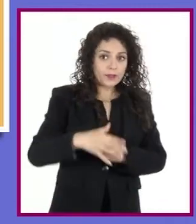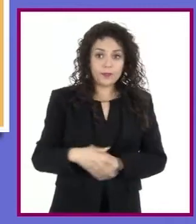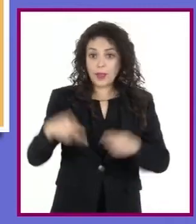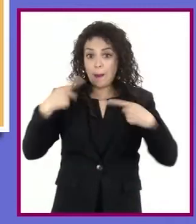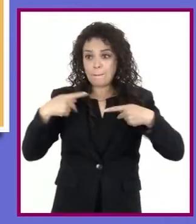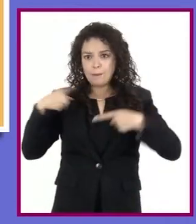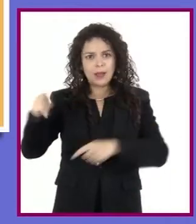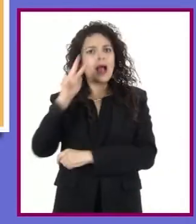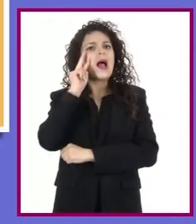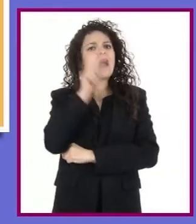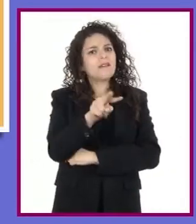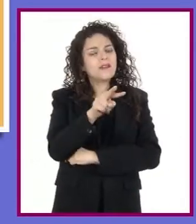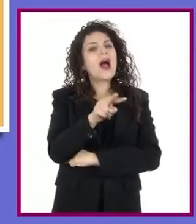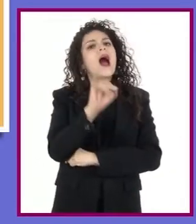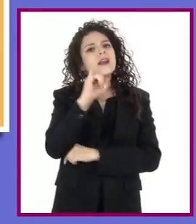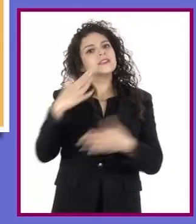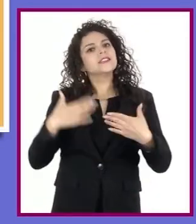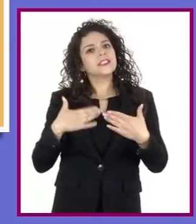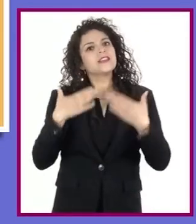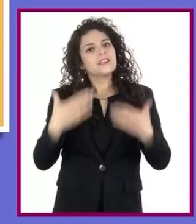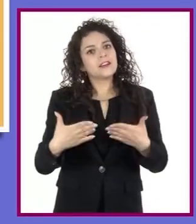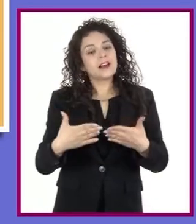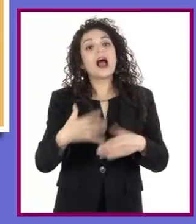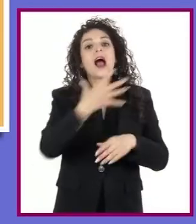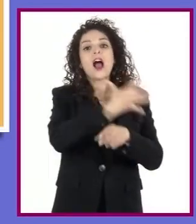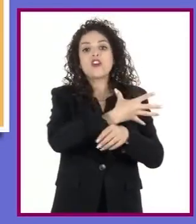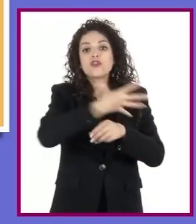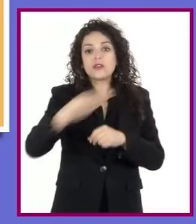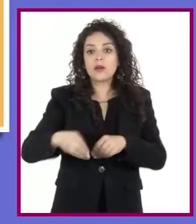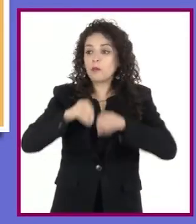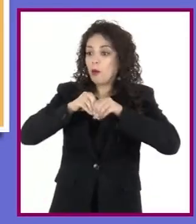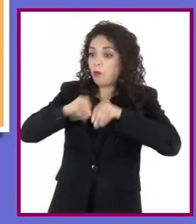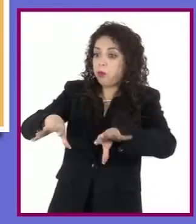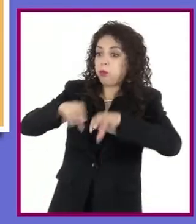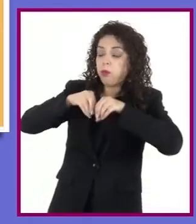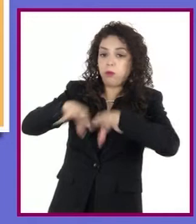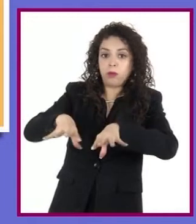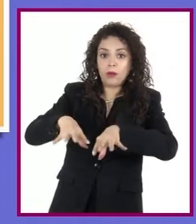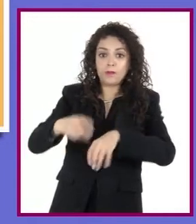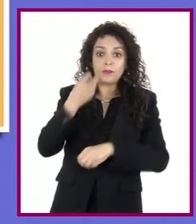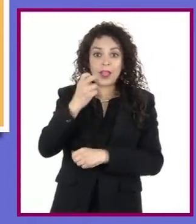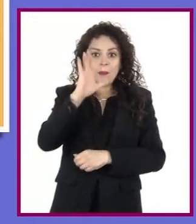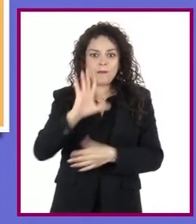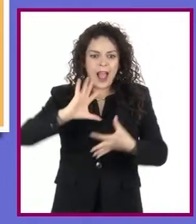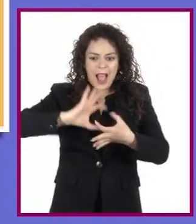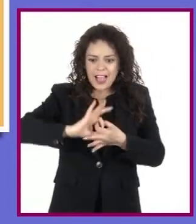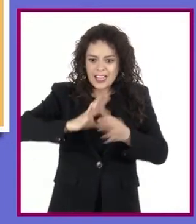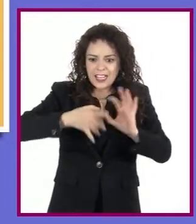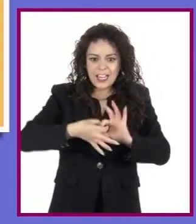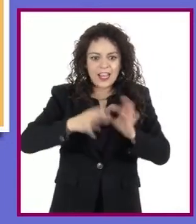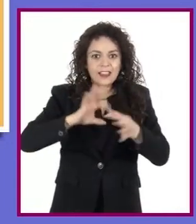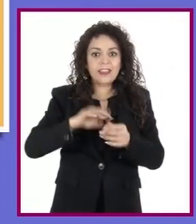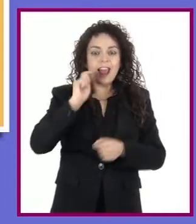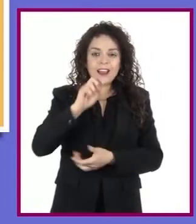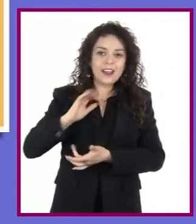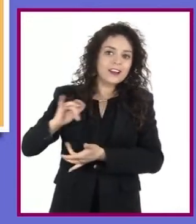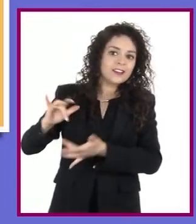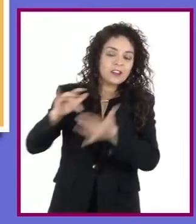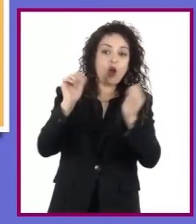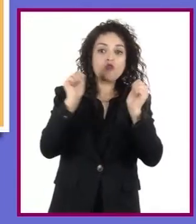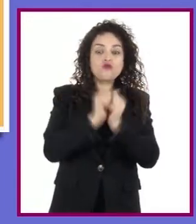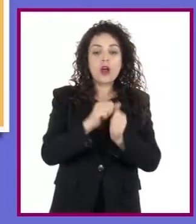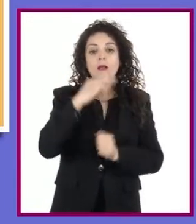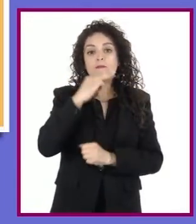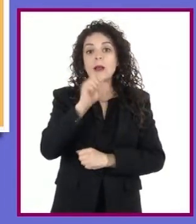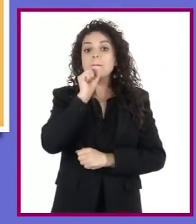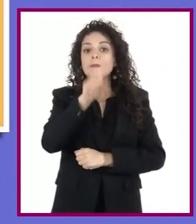falsa noticia. La información se disemina como cadena en redes sociales y mediante mensajes de WhatsApp, por